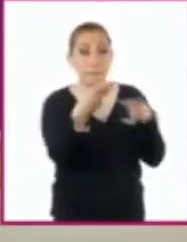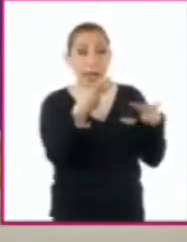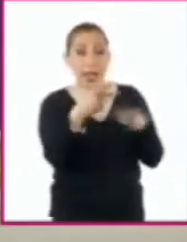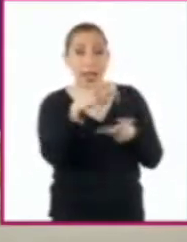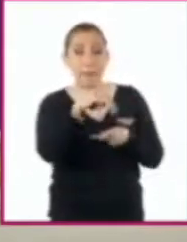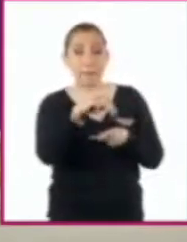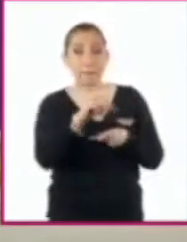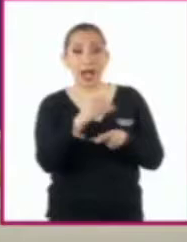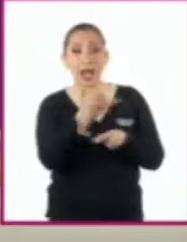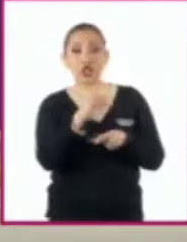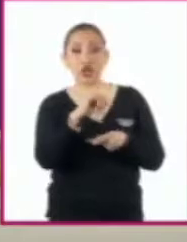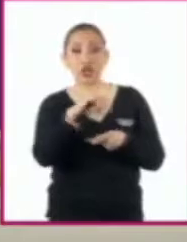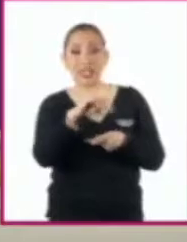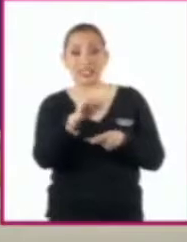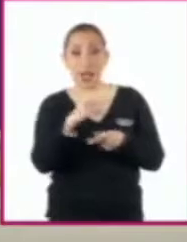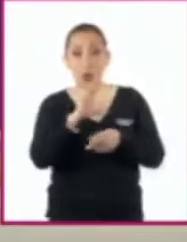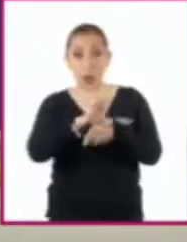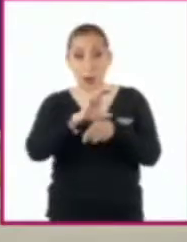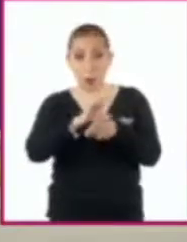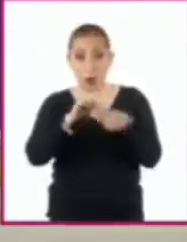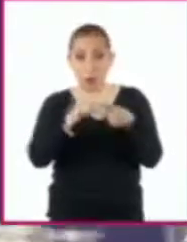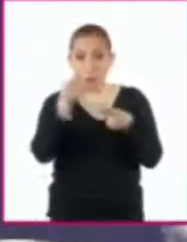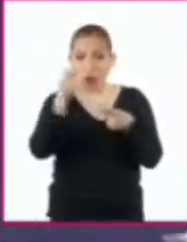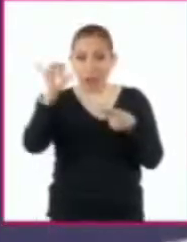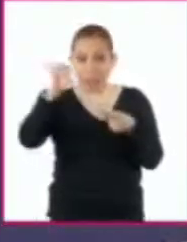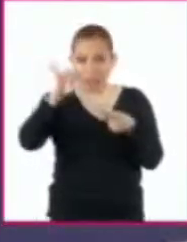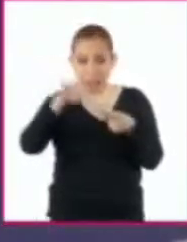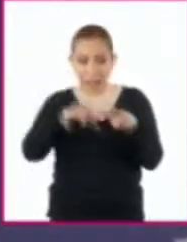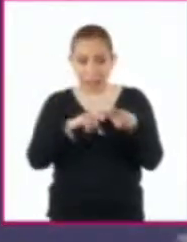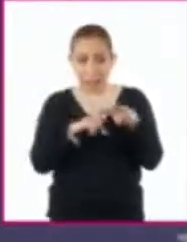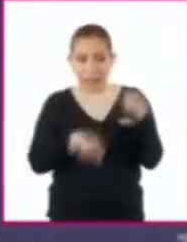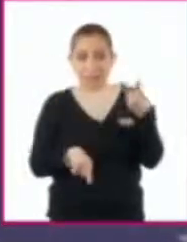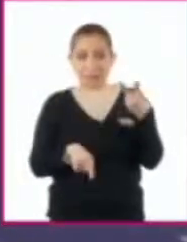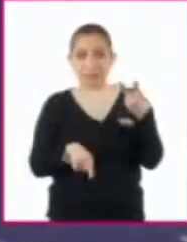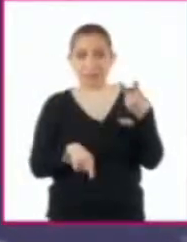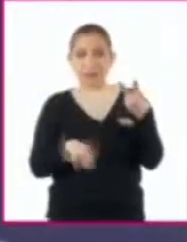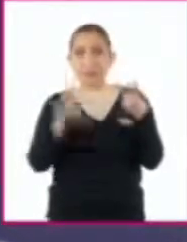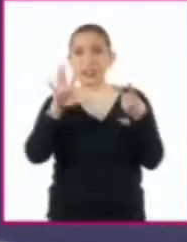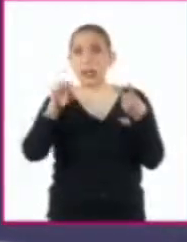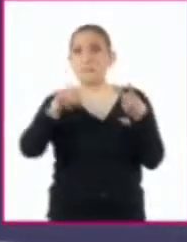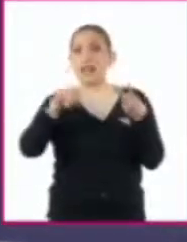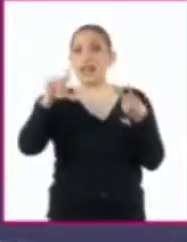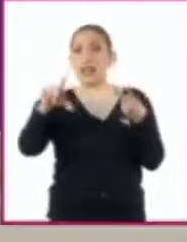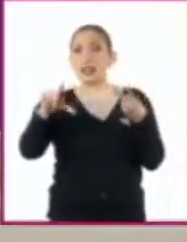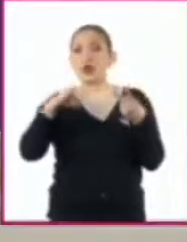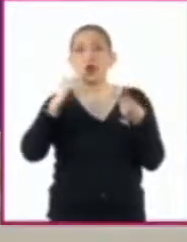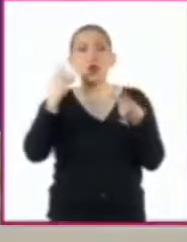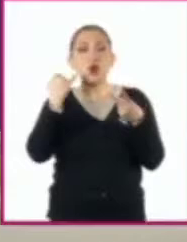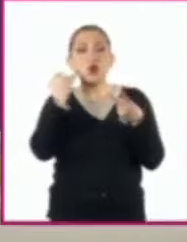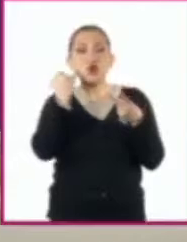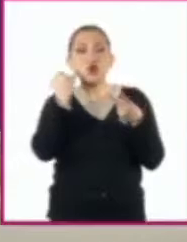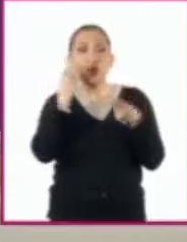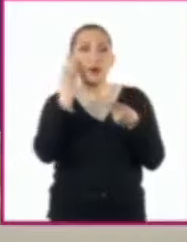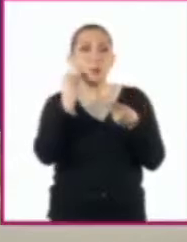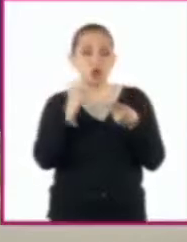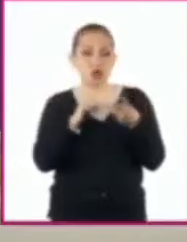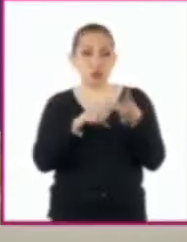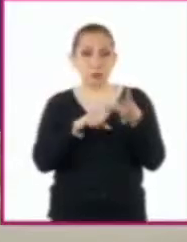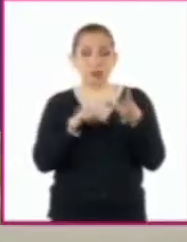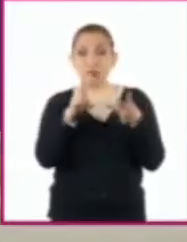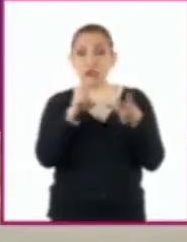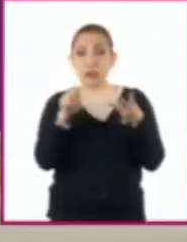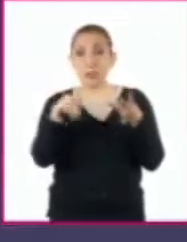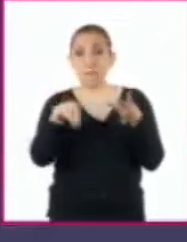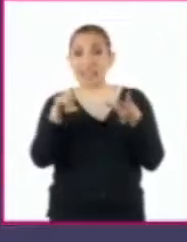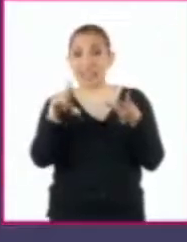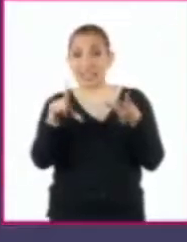de la mayonesa, un huevo, una pizca de sal, 5 mililitros de jugo de limón,